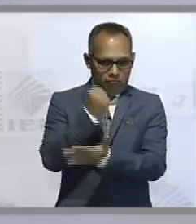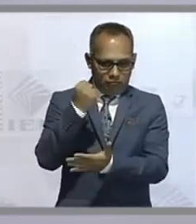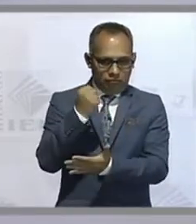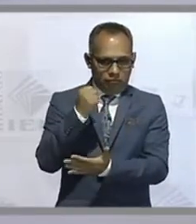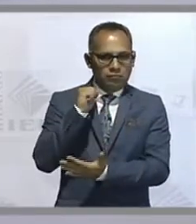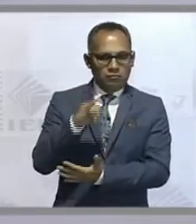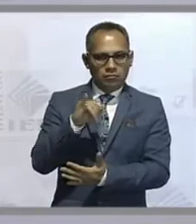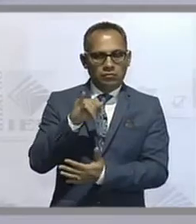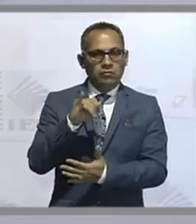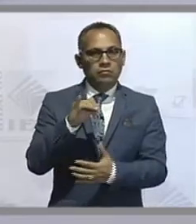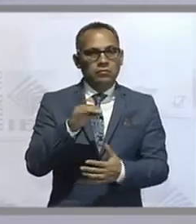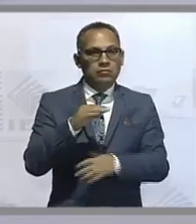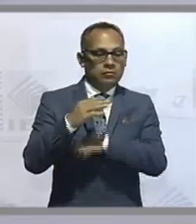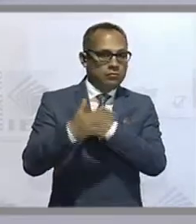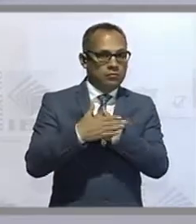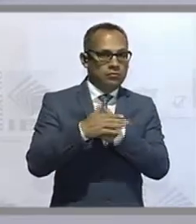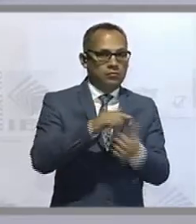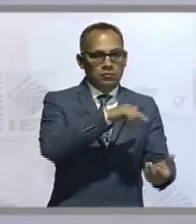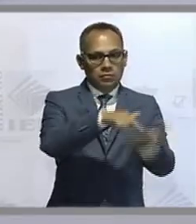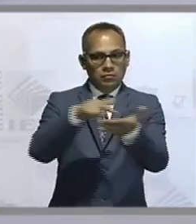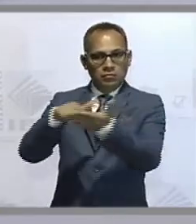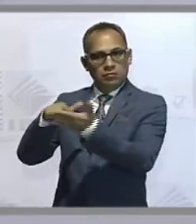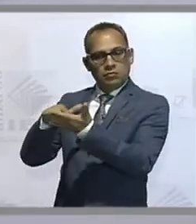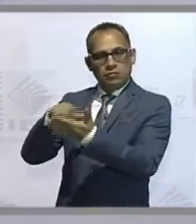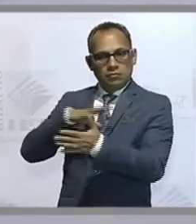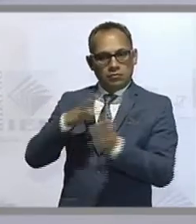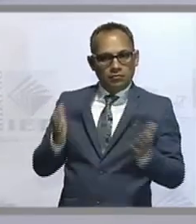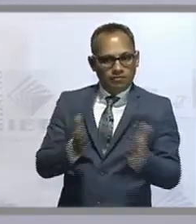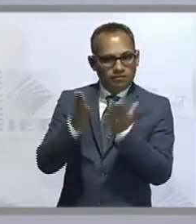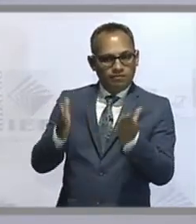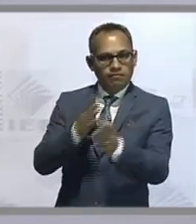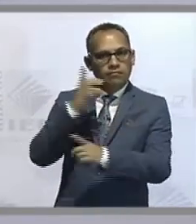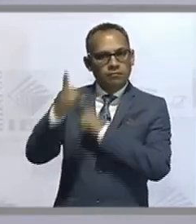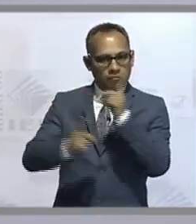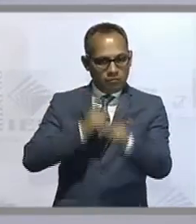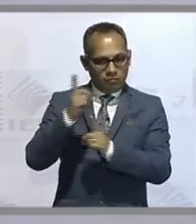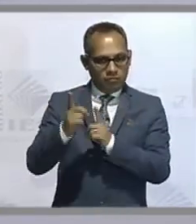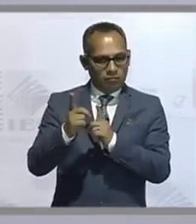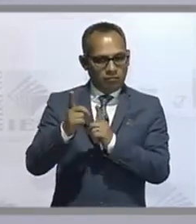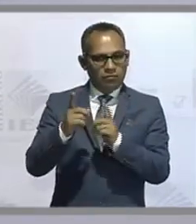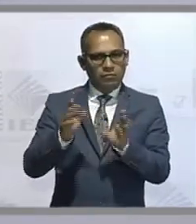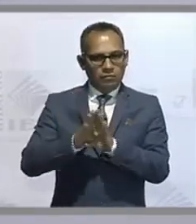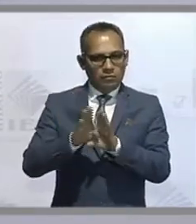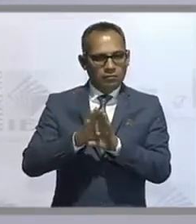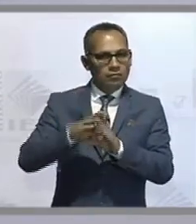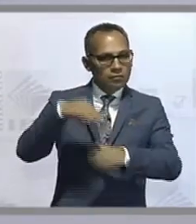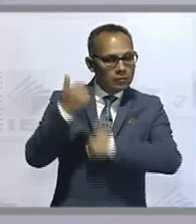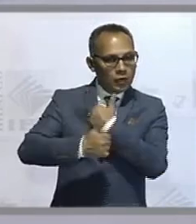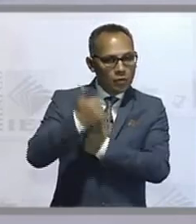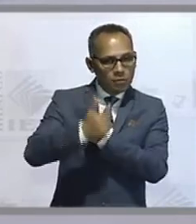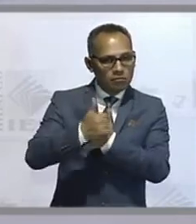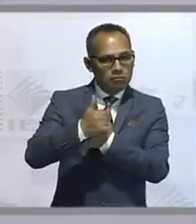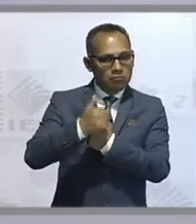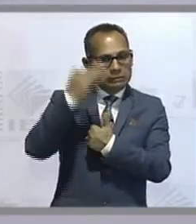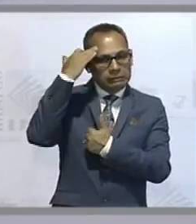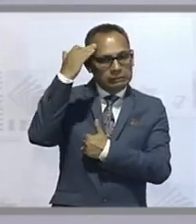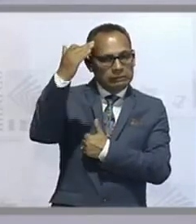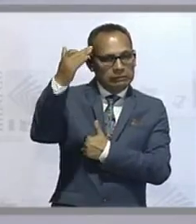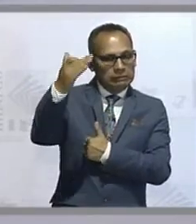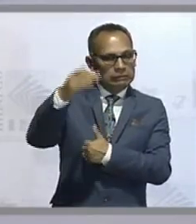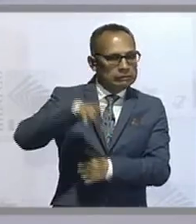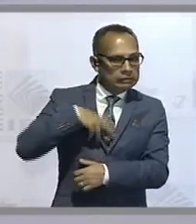haya impulso al deporte no sólo para las competencias que es a lo que se le destina más más tiempo y más